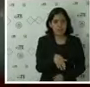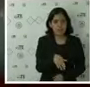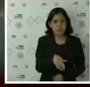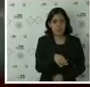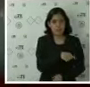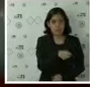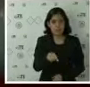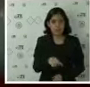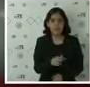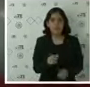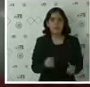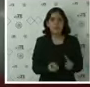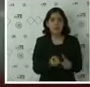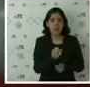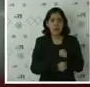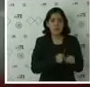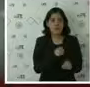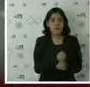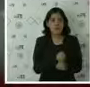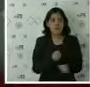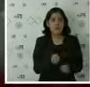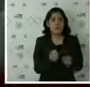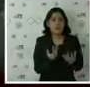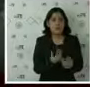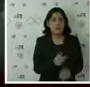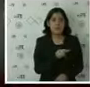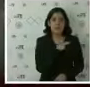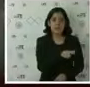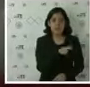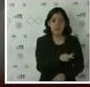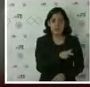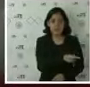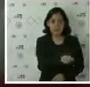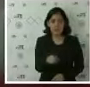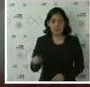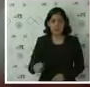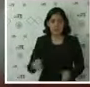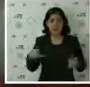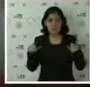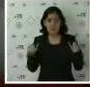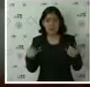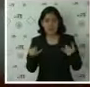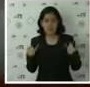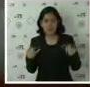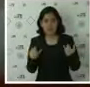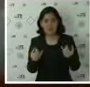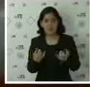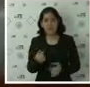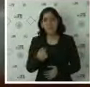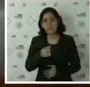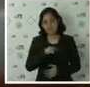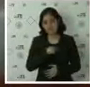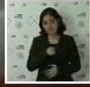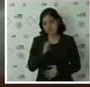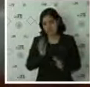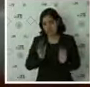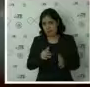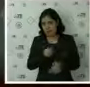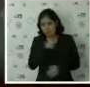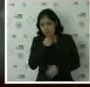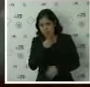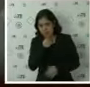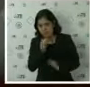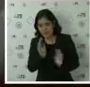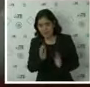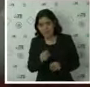volvió activista. Yo a los 25 ya empecé rucona, pero ahí estoy y ahí sigo. Y finalmente les diría algo y me encantaría ver sus caras porque